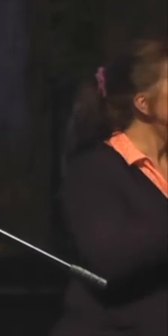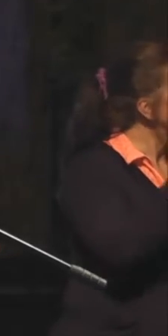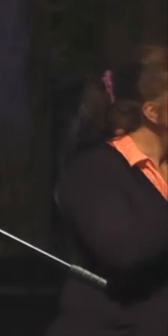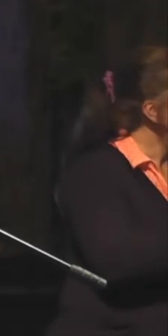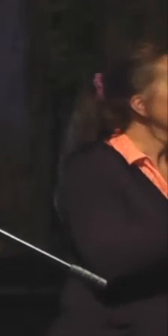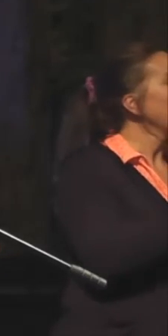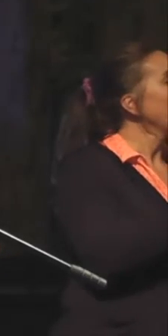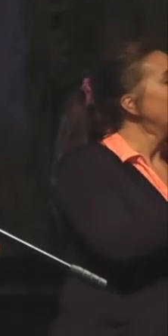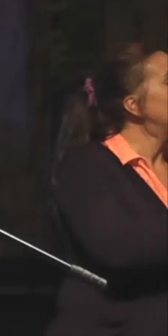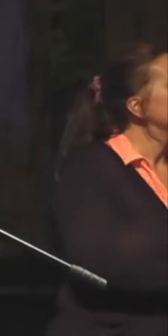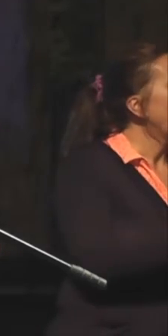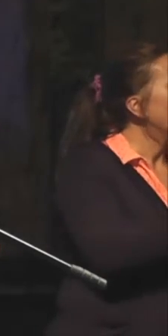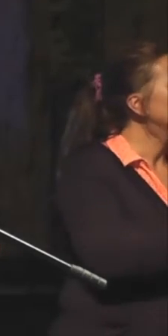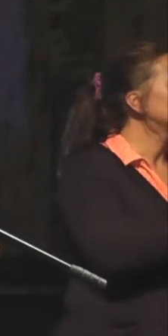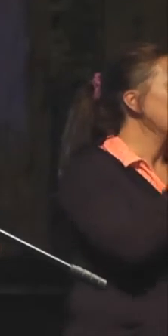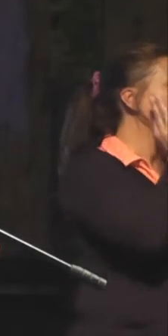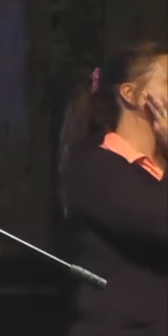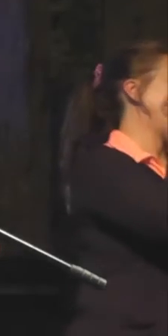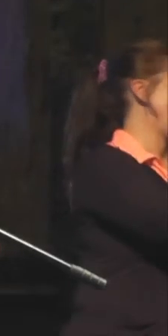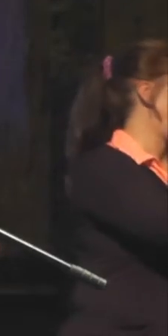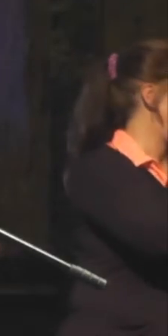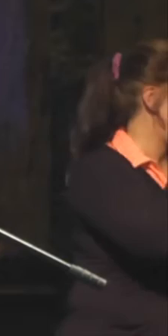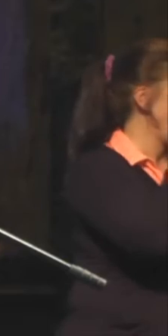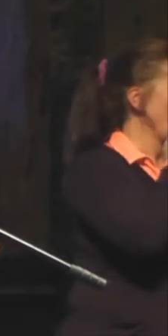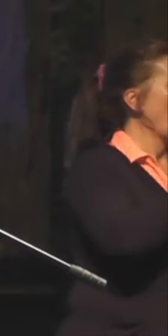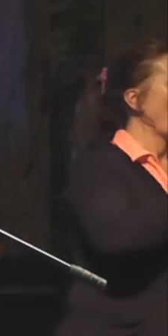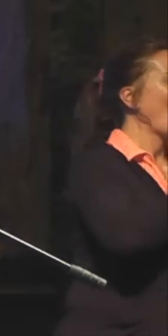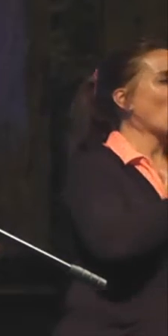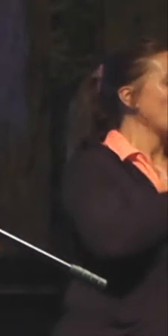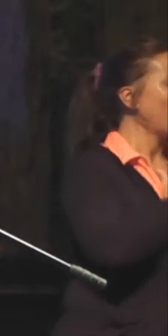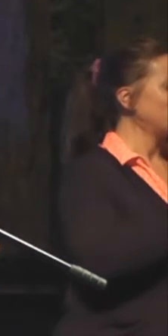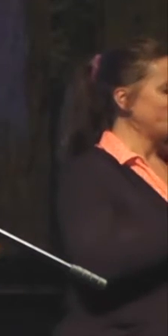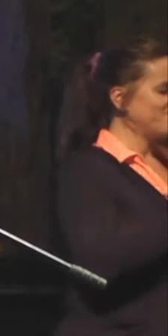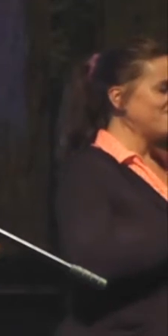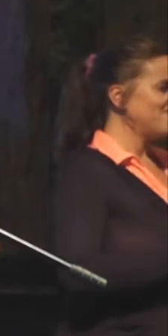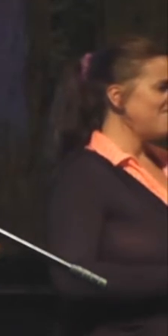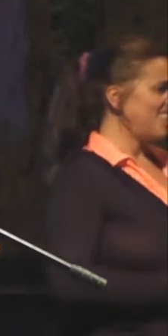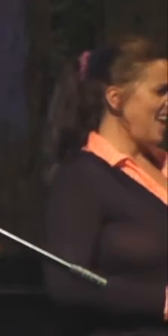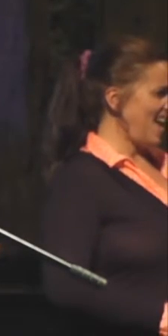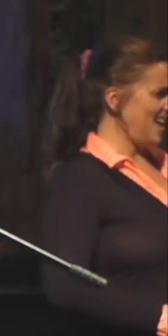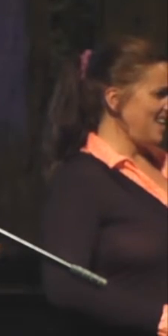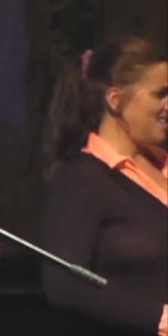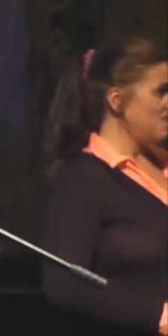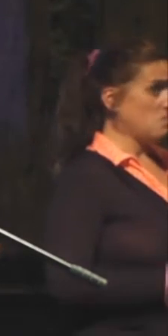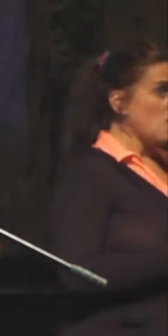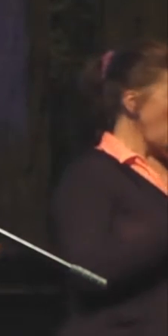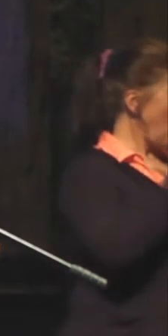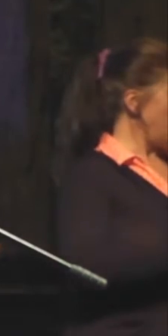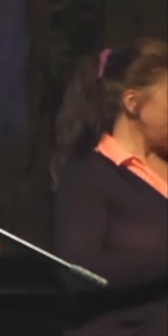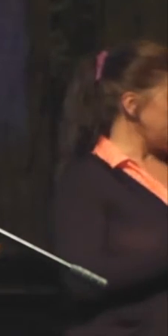si wilson ferreira prolijo de corbata y traje y en seguida ofrece a descamisado con el pelo al